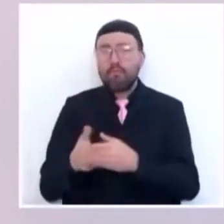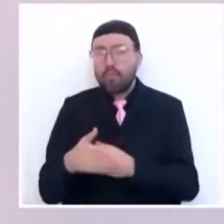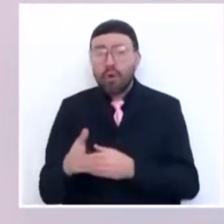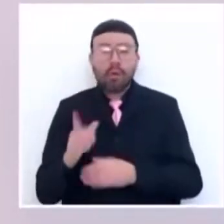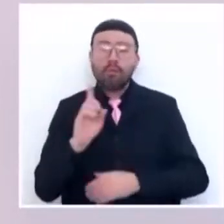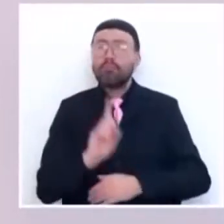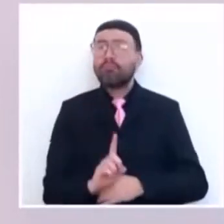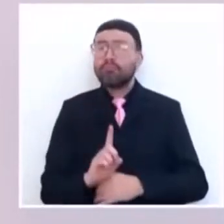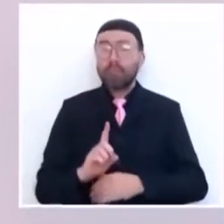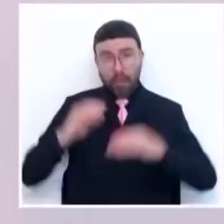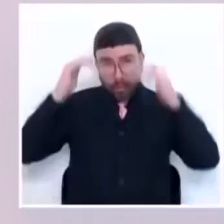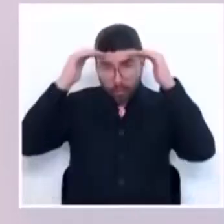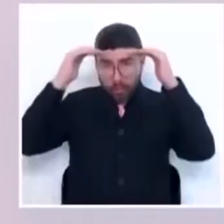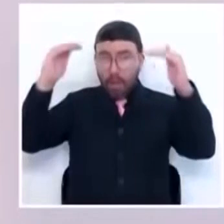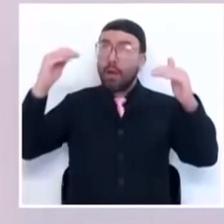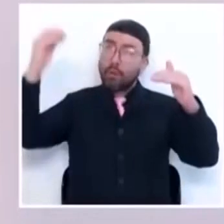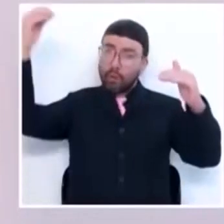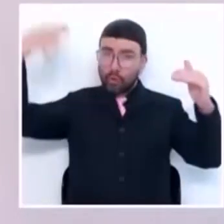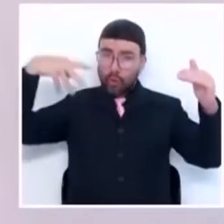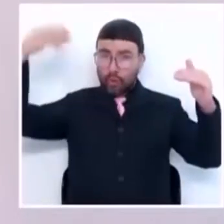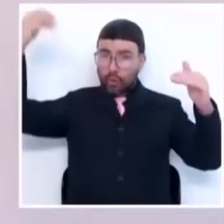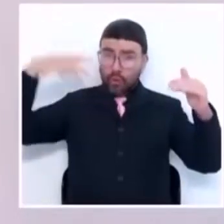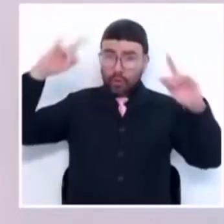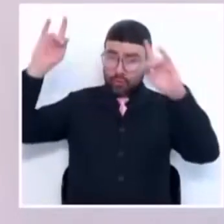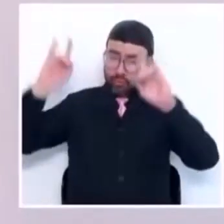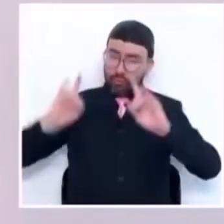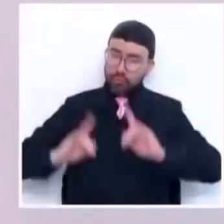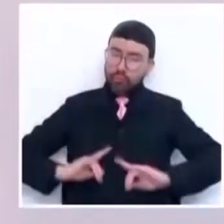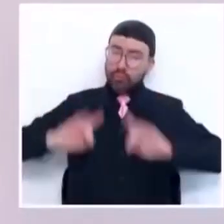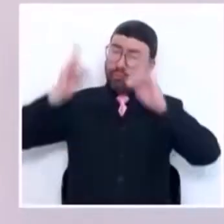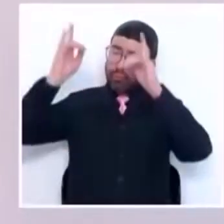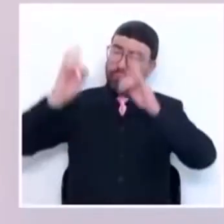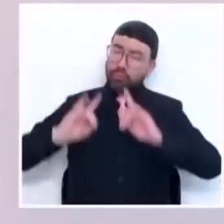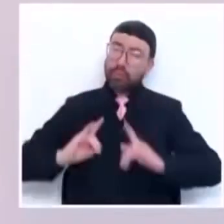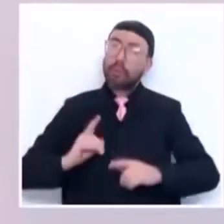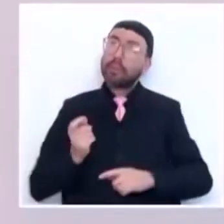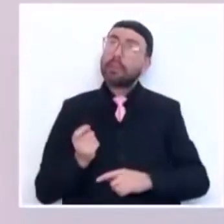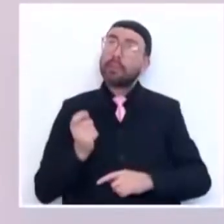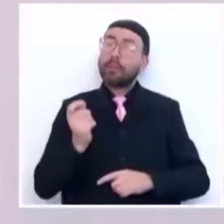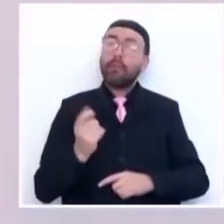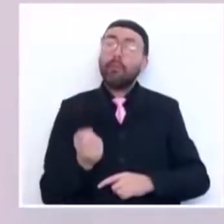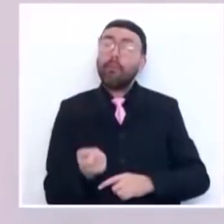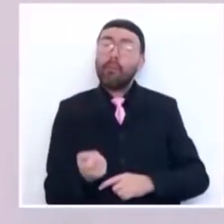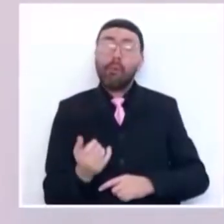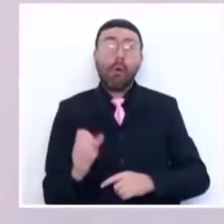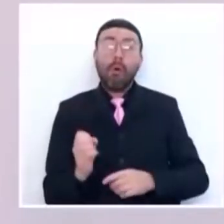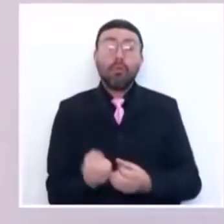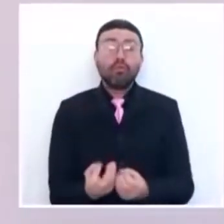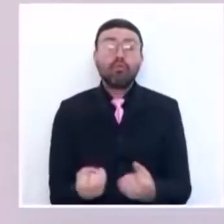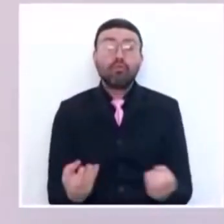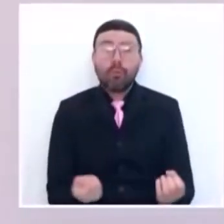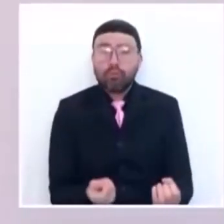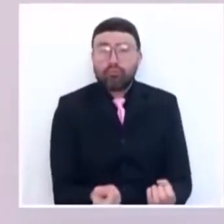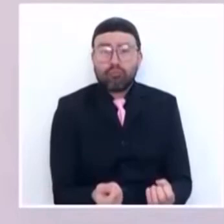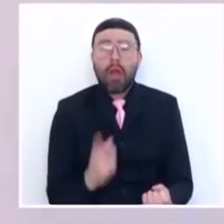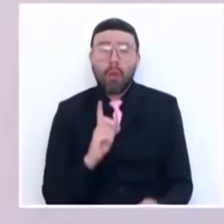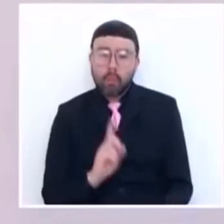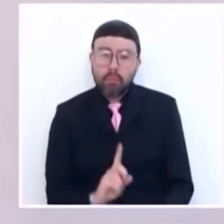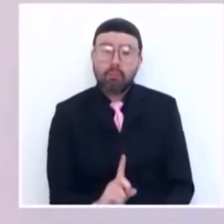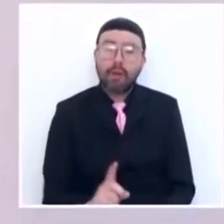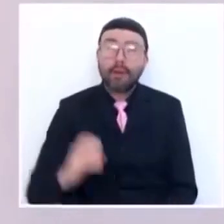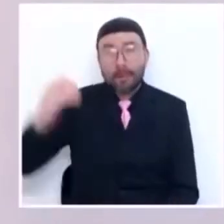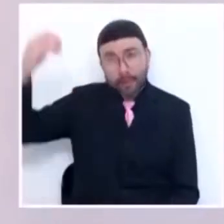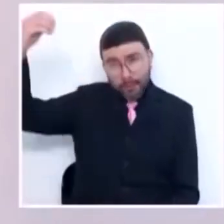el patio de la casa, esos rayitos de sol que están cercanos en el antejardín, pues nos